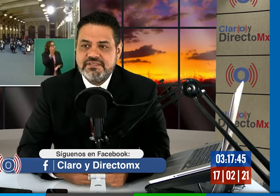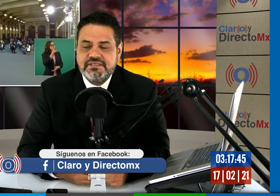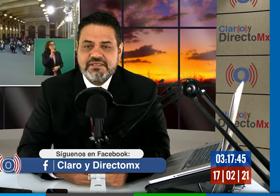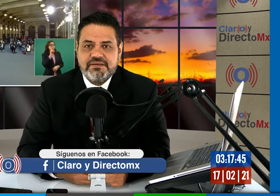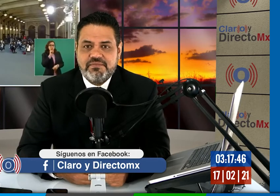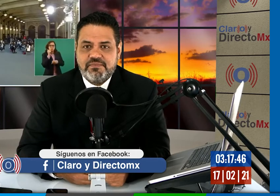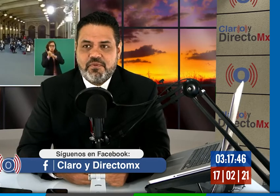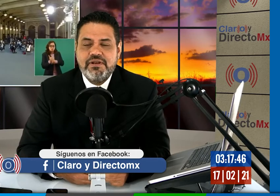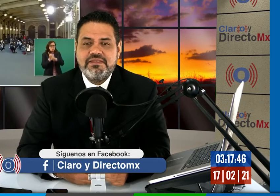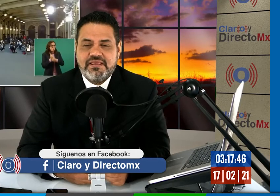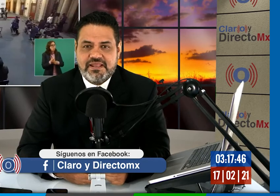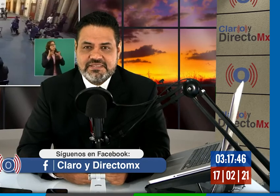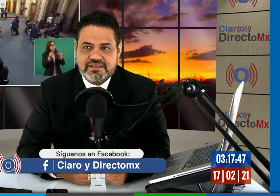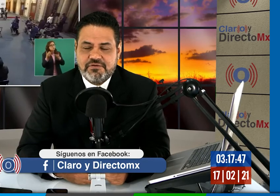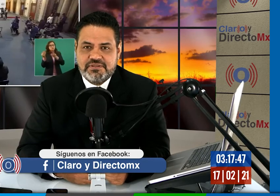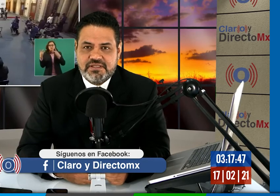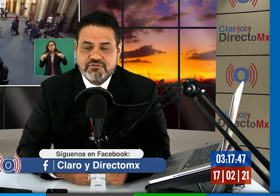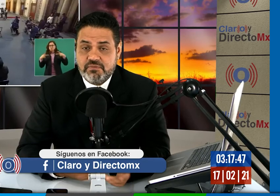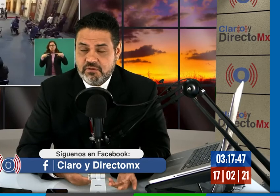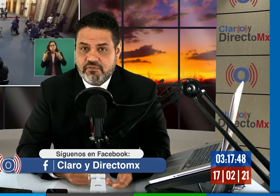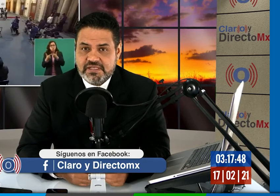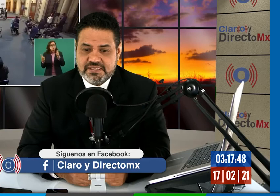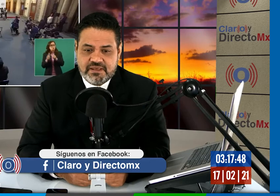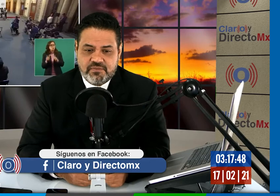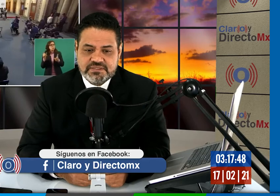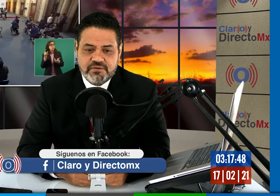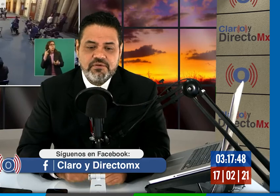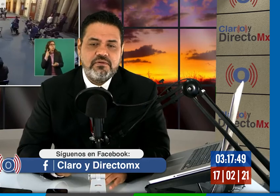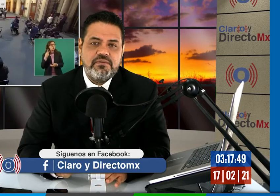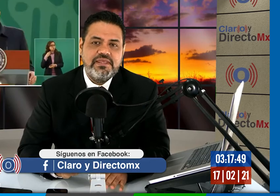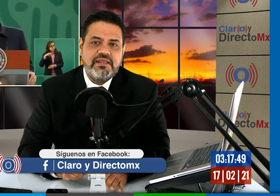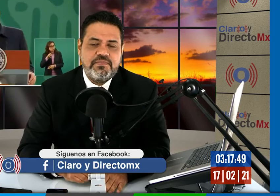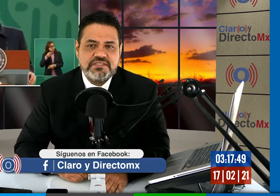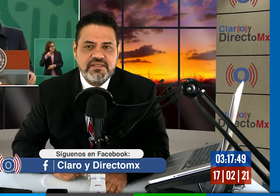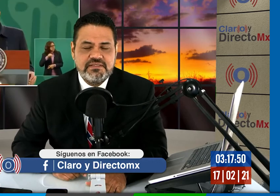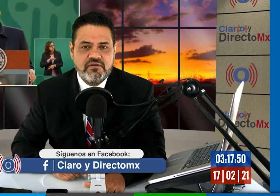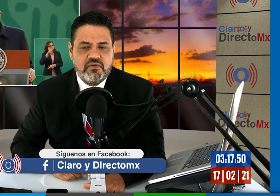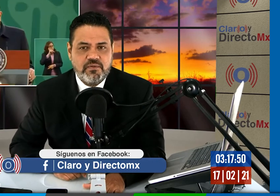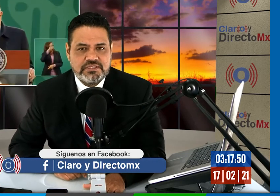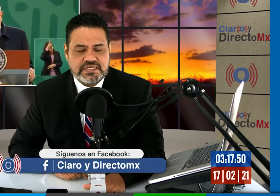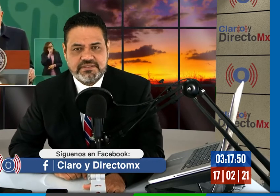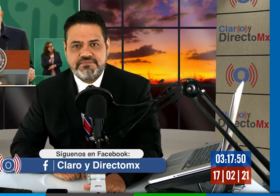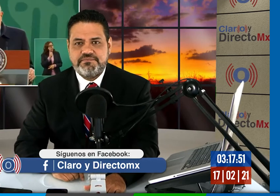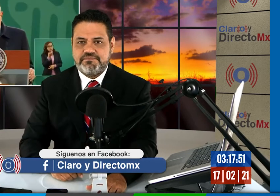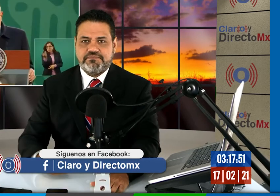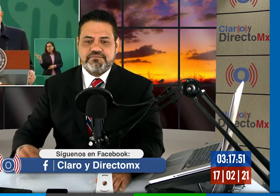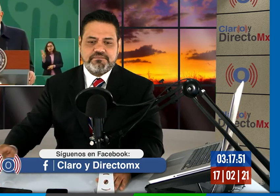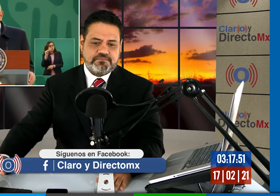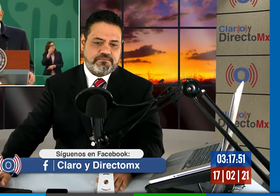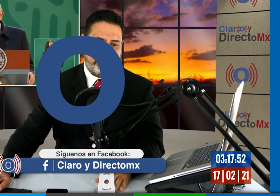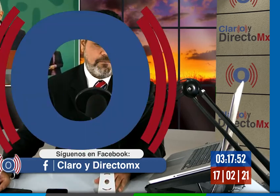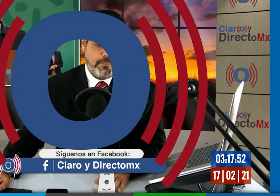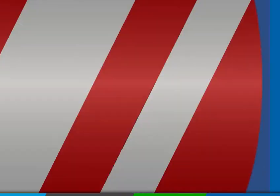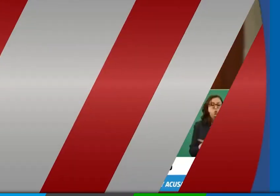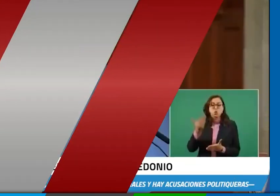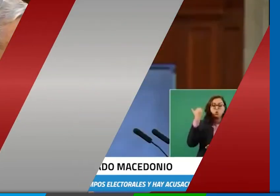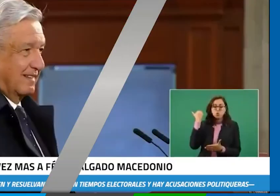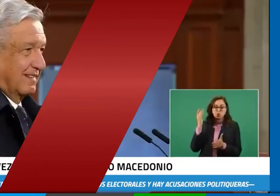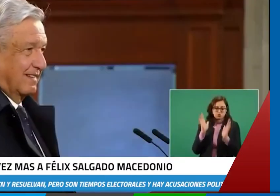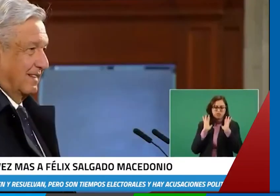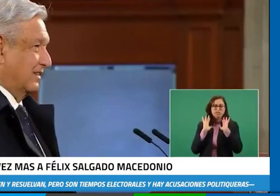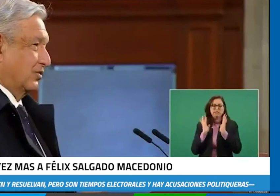acusaciones politiqueras en contra de su amigo Félix Salgado Macedonio, y el presidente lo volvió a hacer. Ya